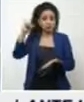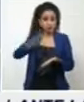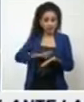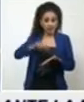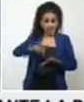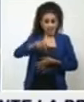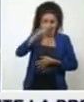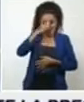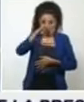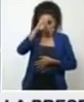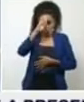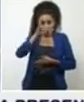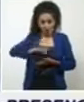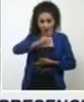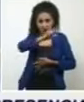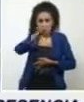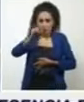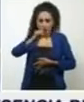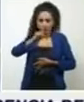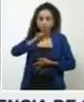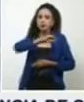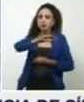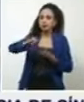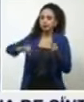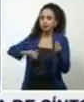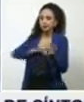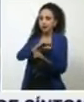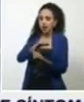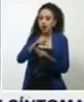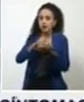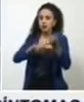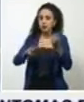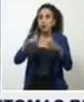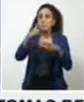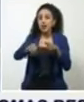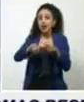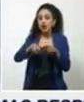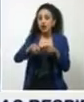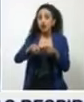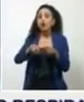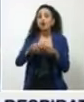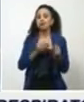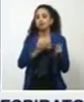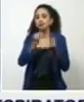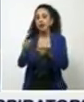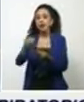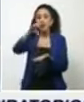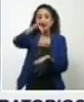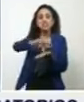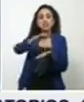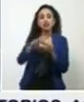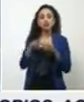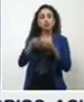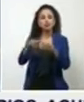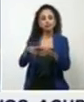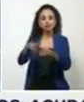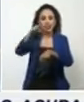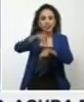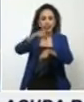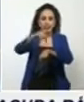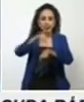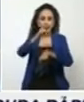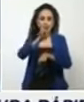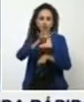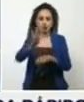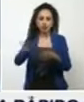aeropuerto, se trasladan a sus territorios, pero van para un centro de aislamiento durante 14 días para